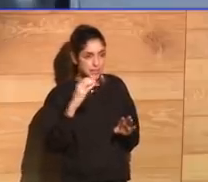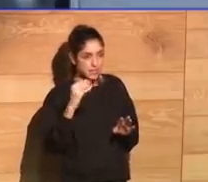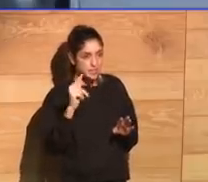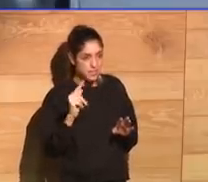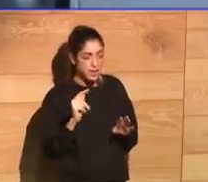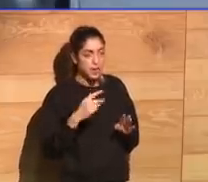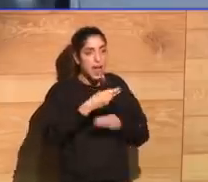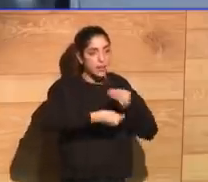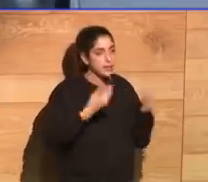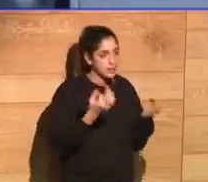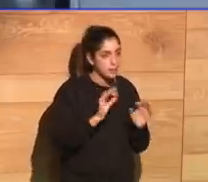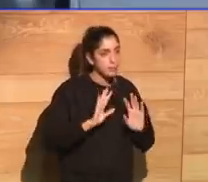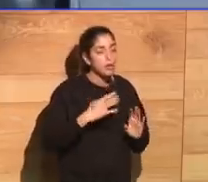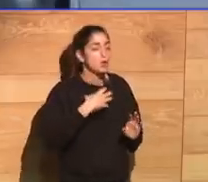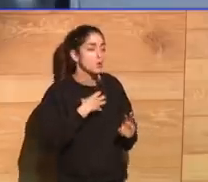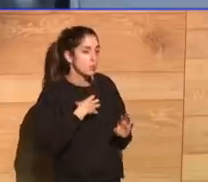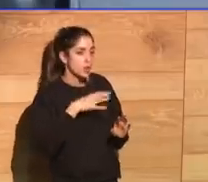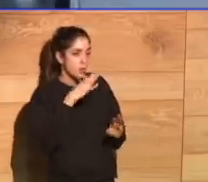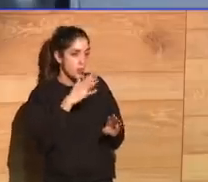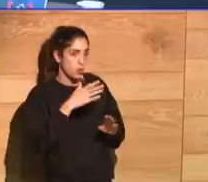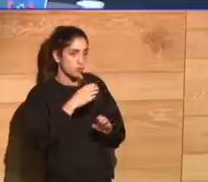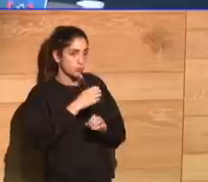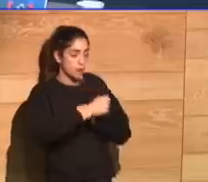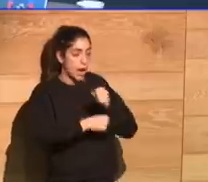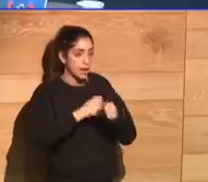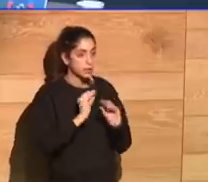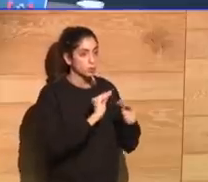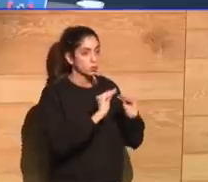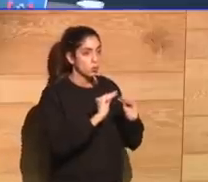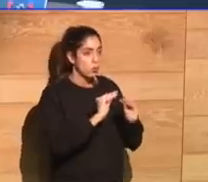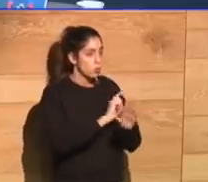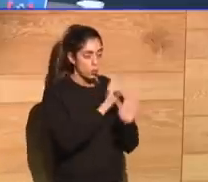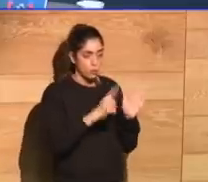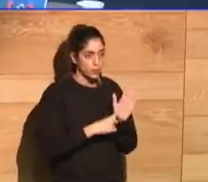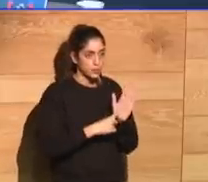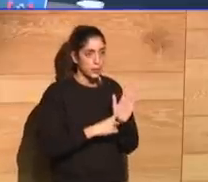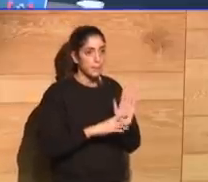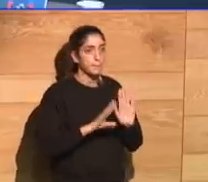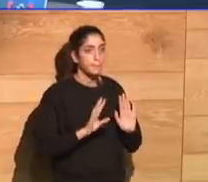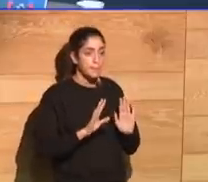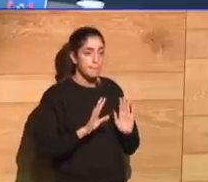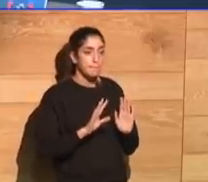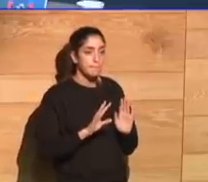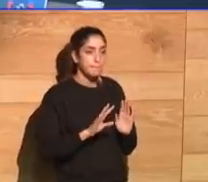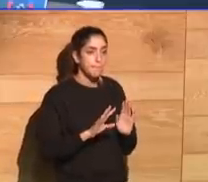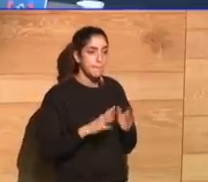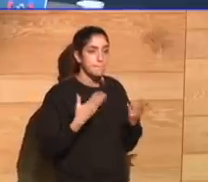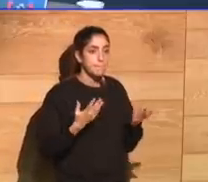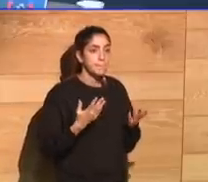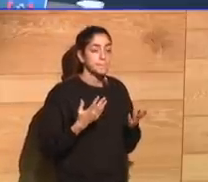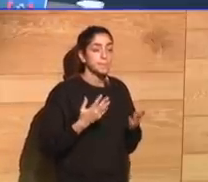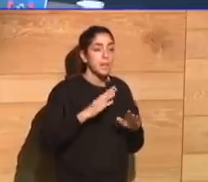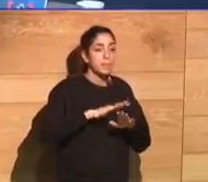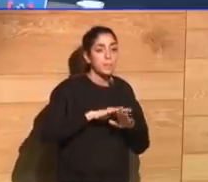Pero no podía, efectivamente, por cuestiones de agenda, simplemente. Y entonces ya van a Williams en auge absoluto por Star Wars,